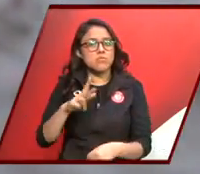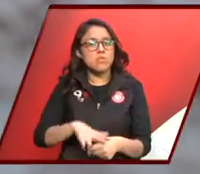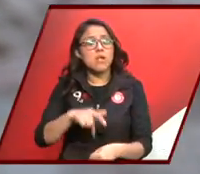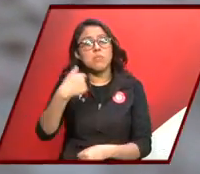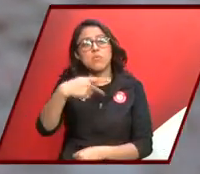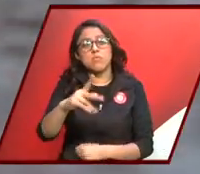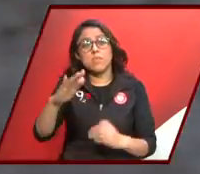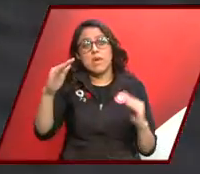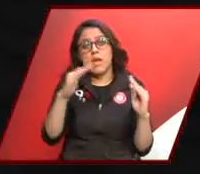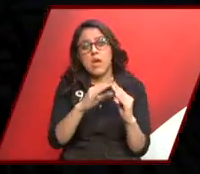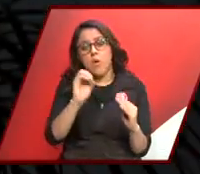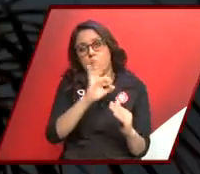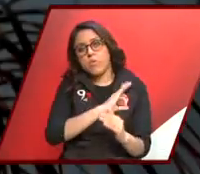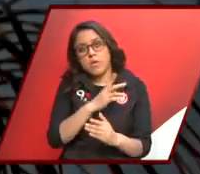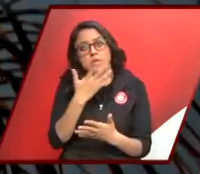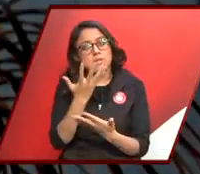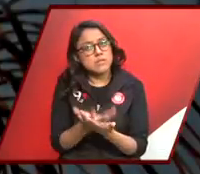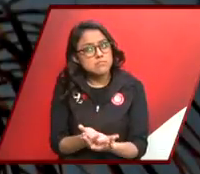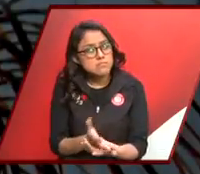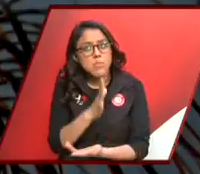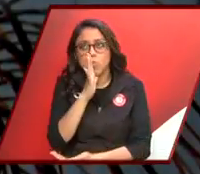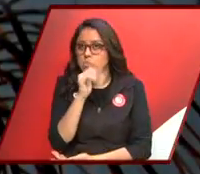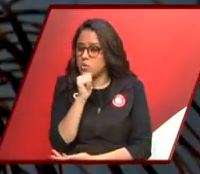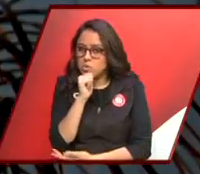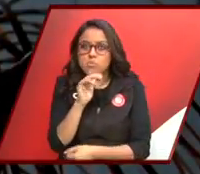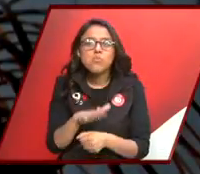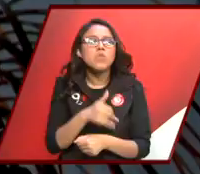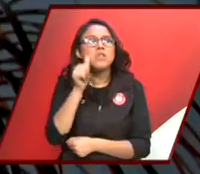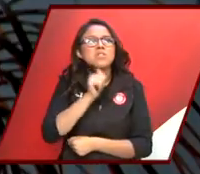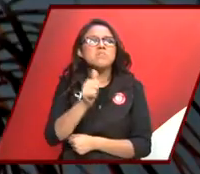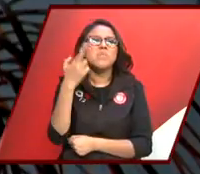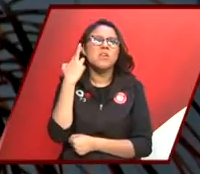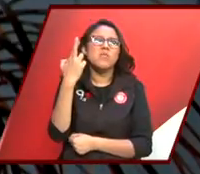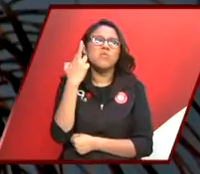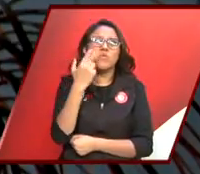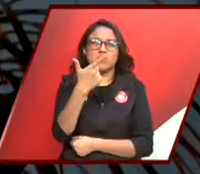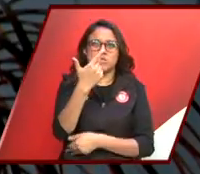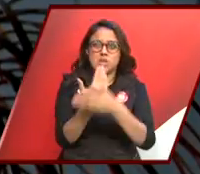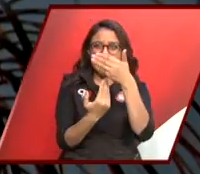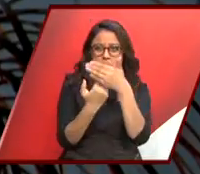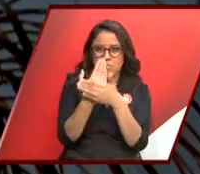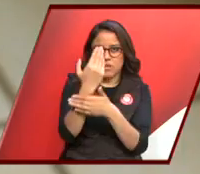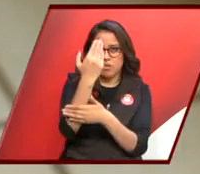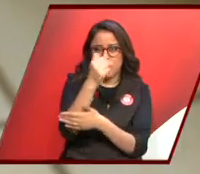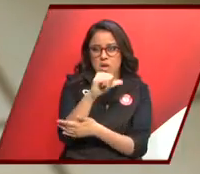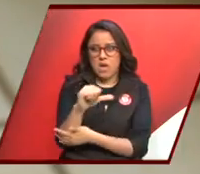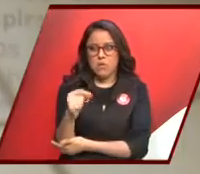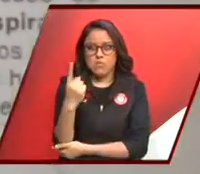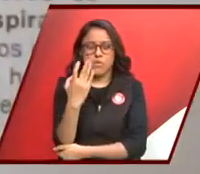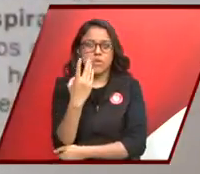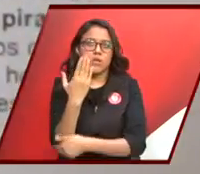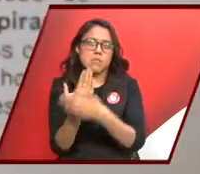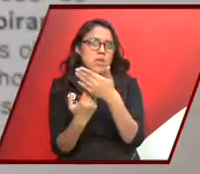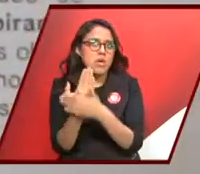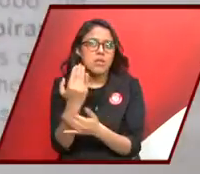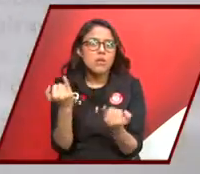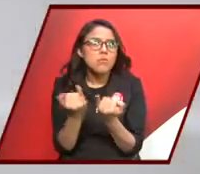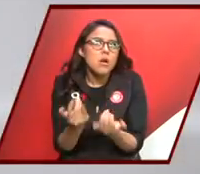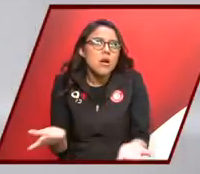o simplemente descansar. Pues está el ruido desde las 7 de la mañana y hasta la 1 de la mañana.